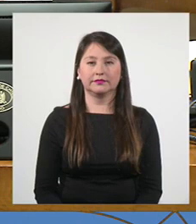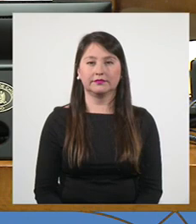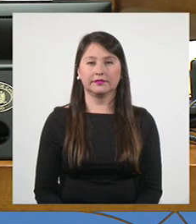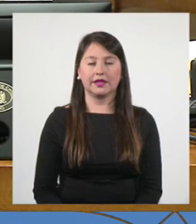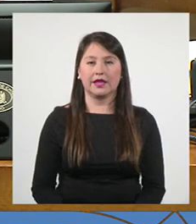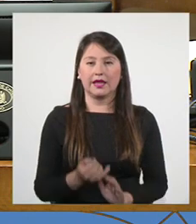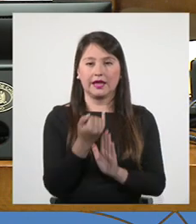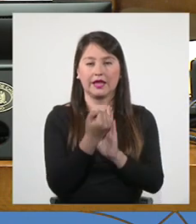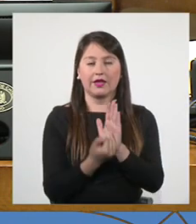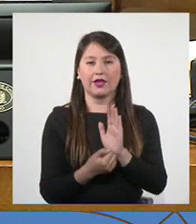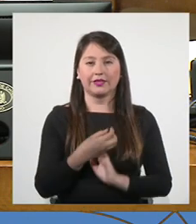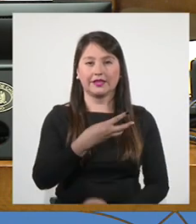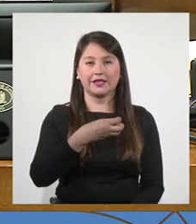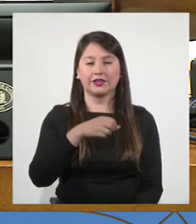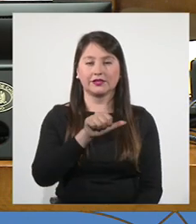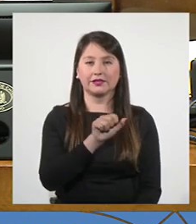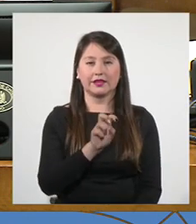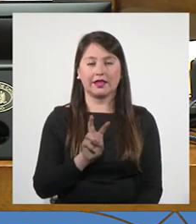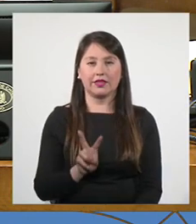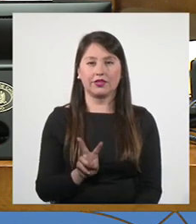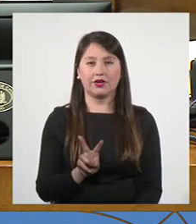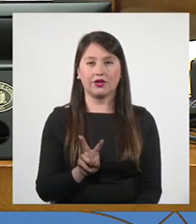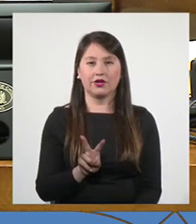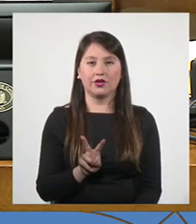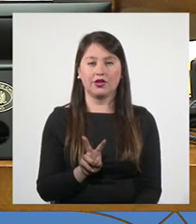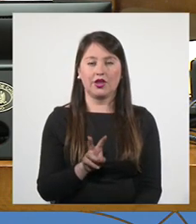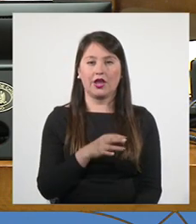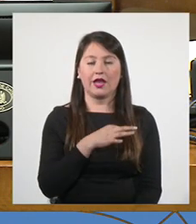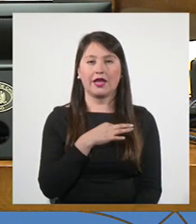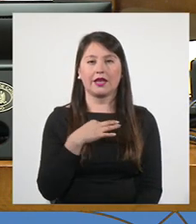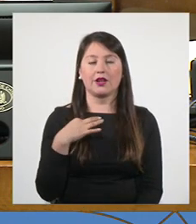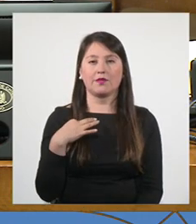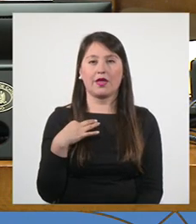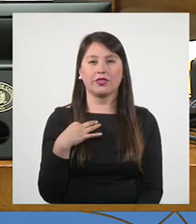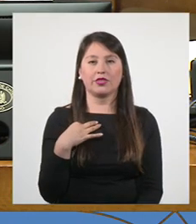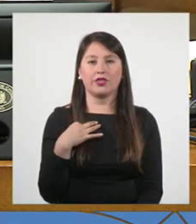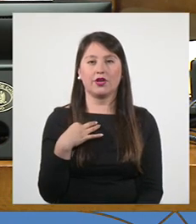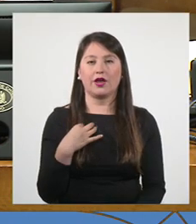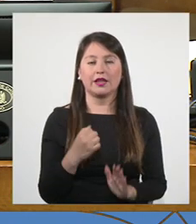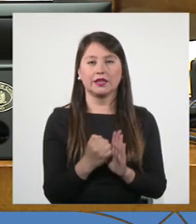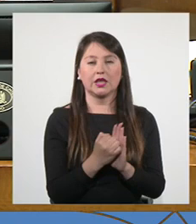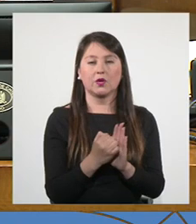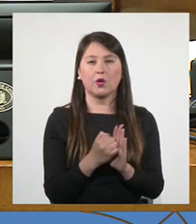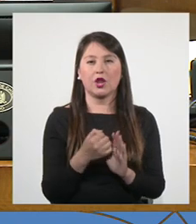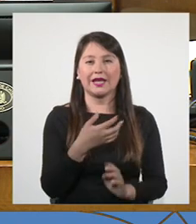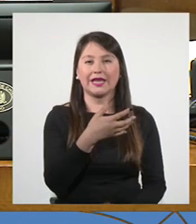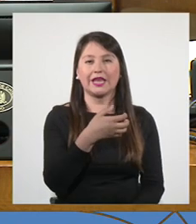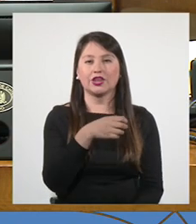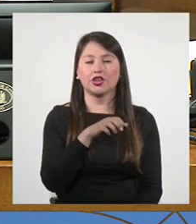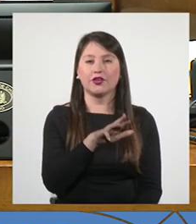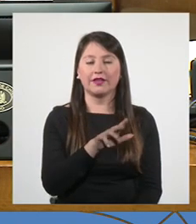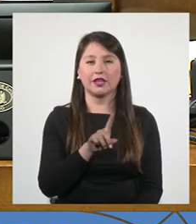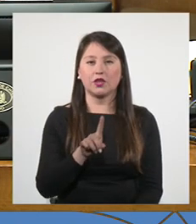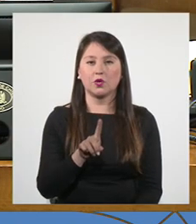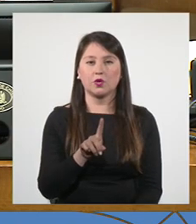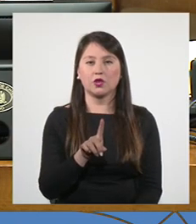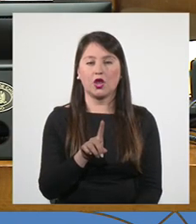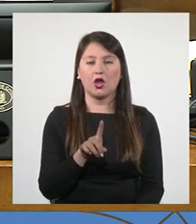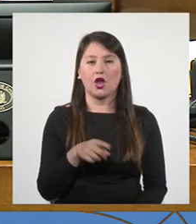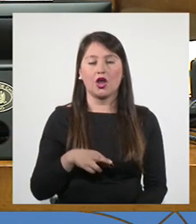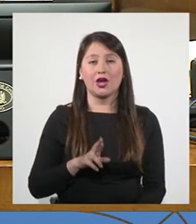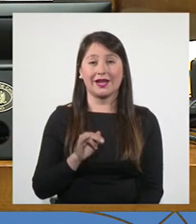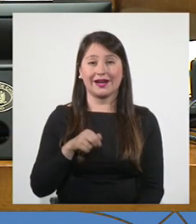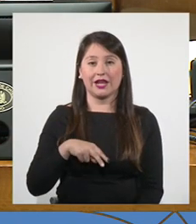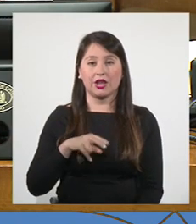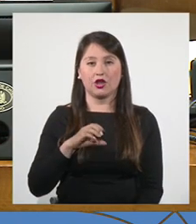Indicación 362, corresponde al subtítulo 24 del ítem 1, asignación 521, presentada por la senadora Jimena